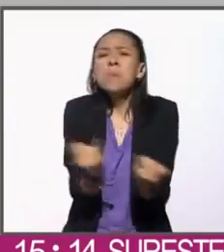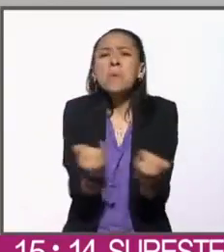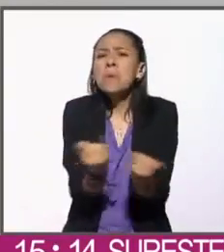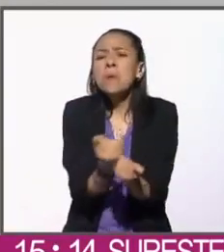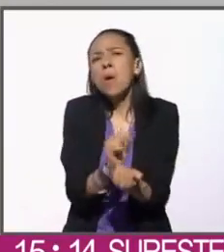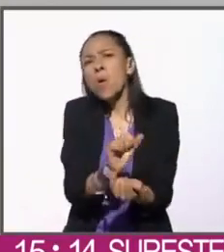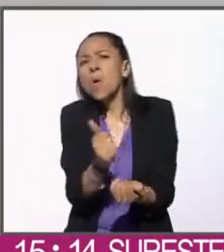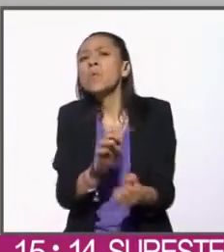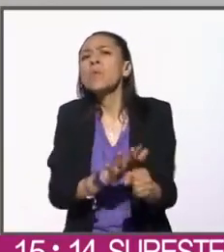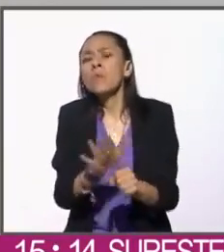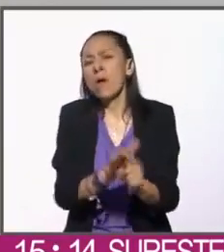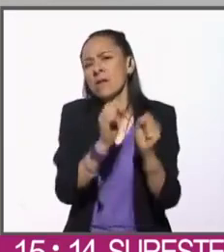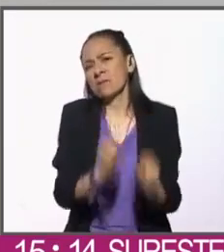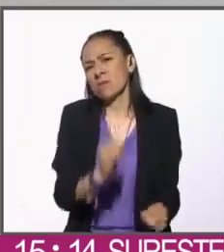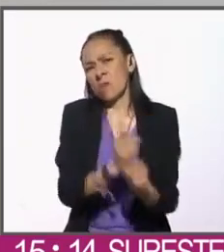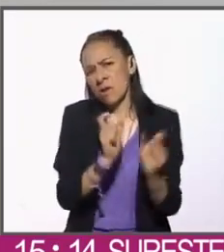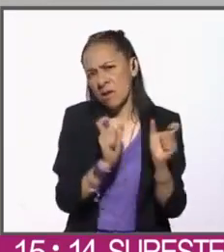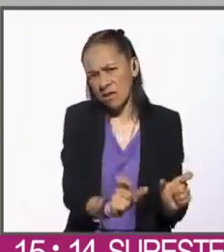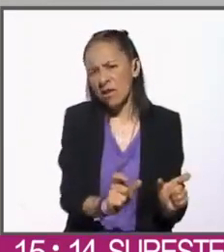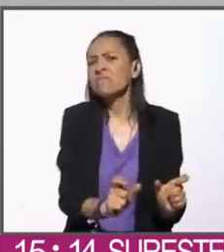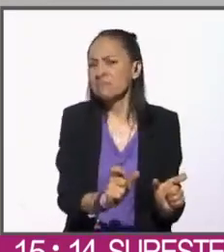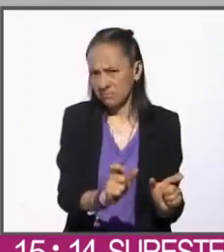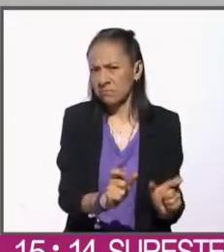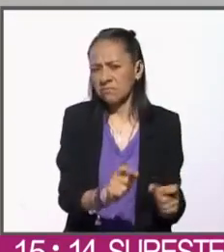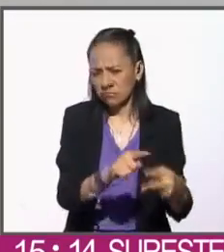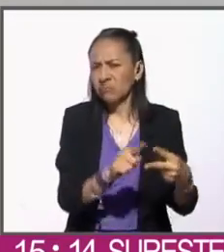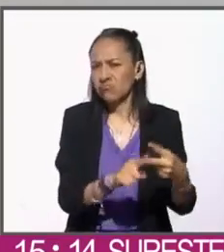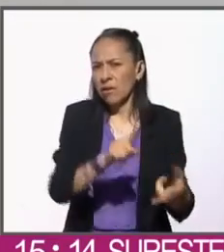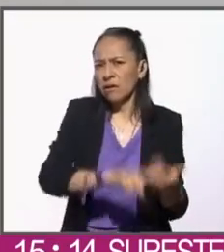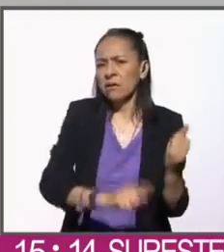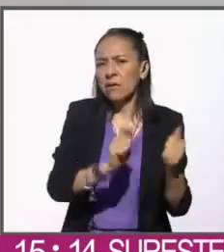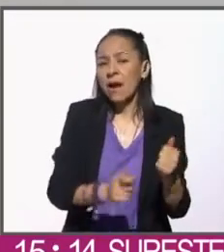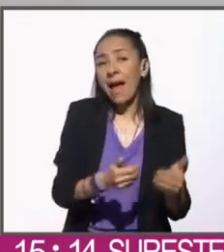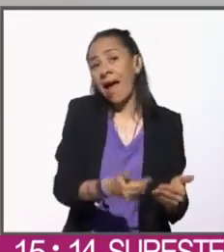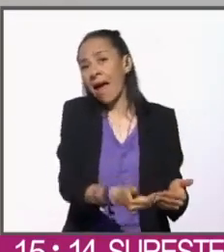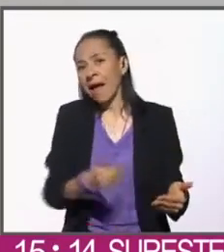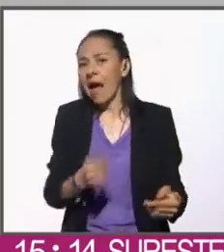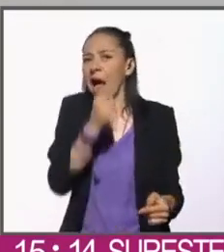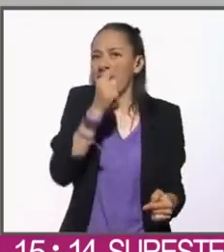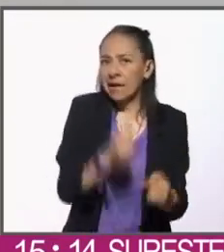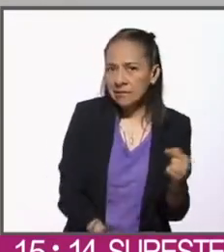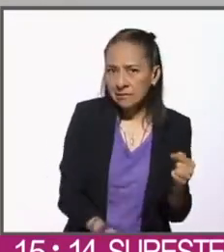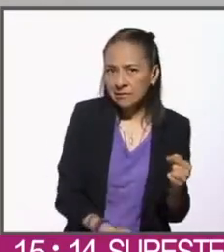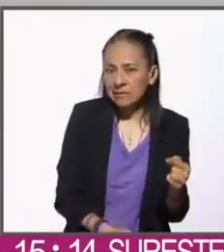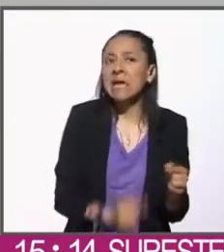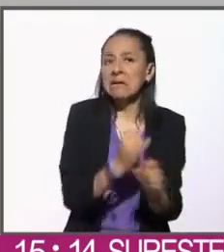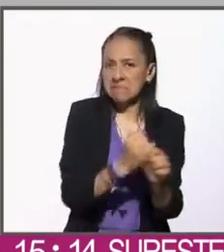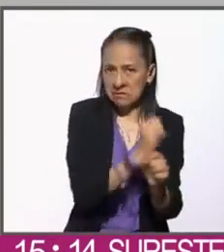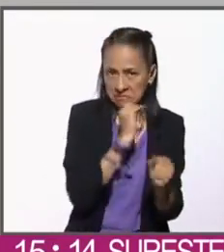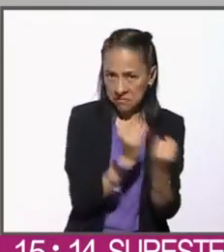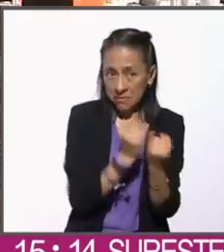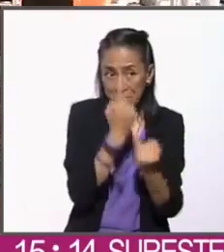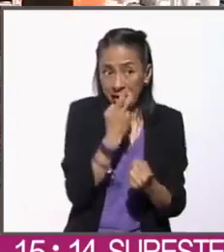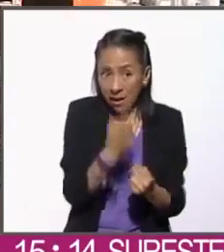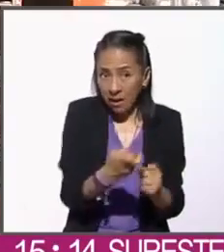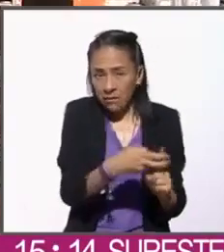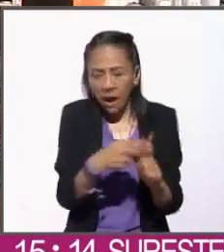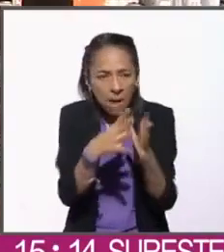Es la prevención, la investigación para poder prevenir un delito como la